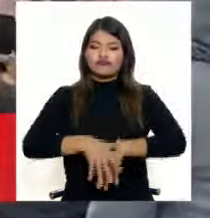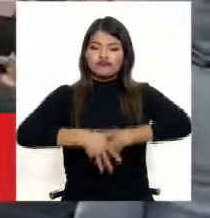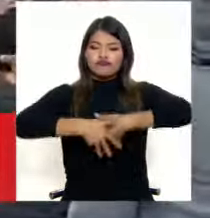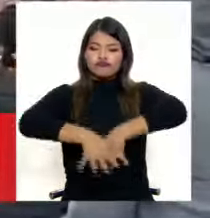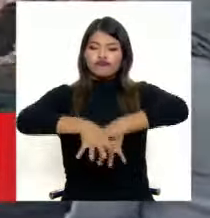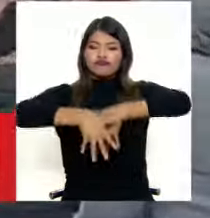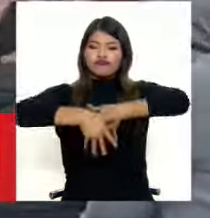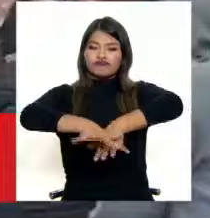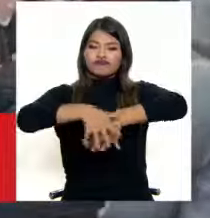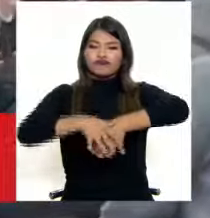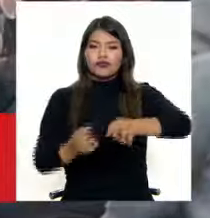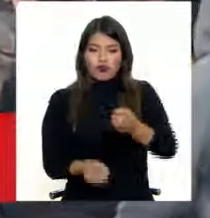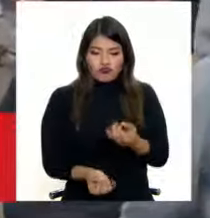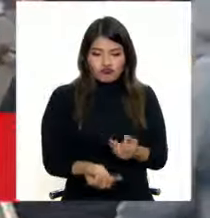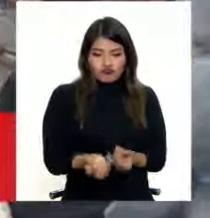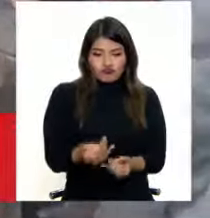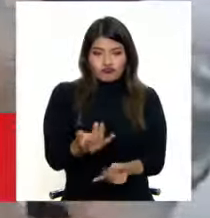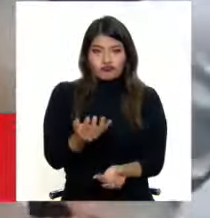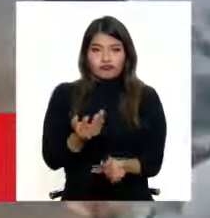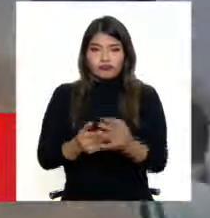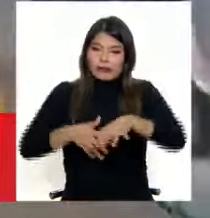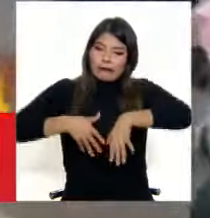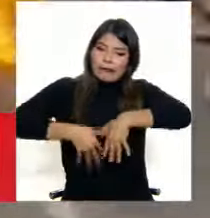el centro de la ciudad de